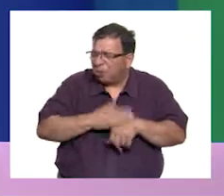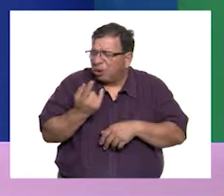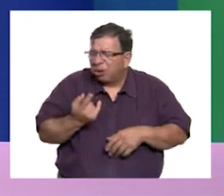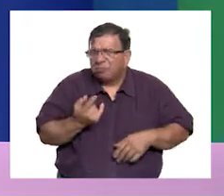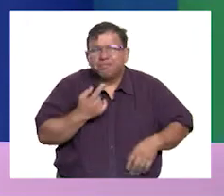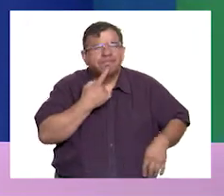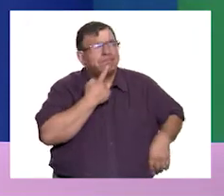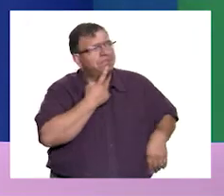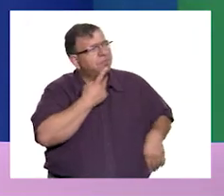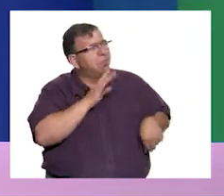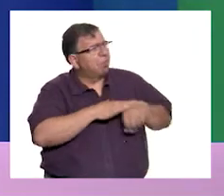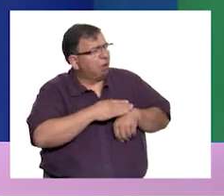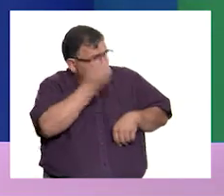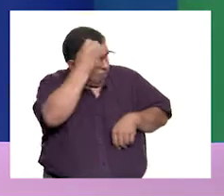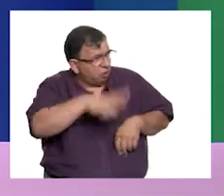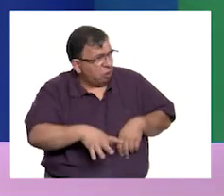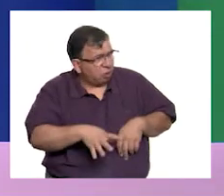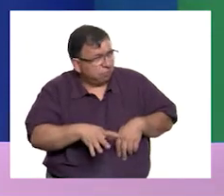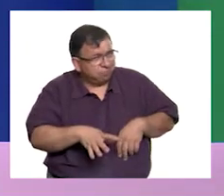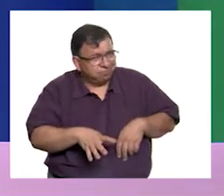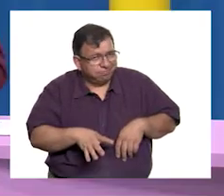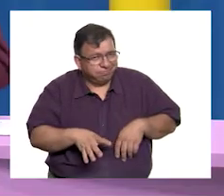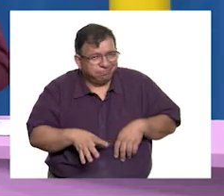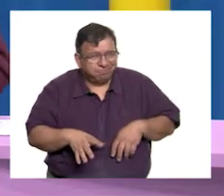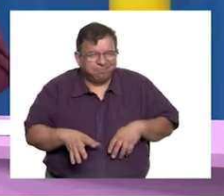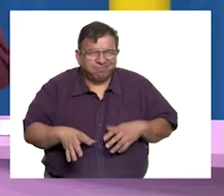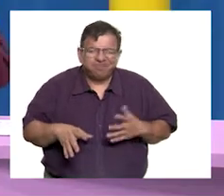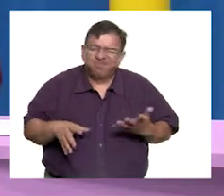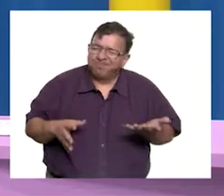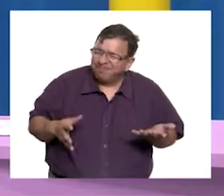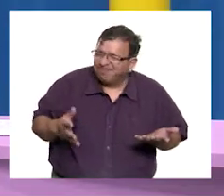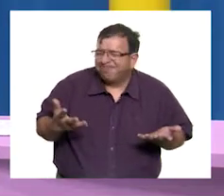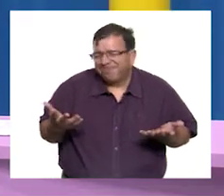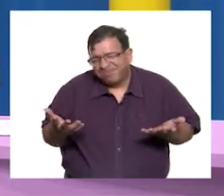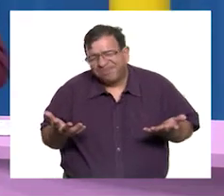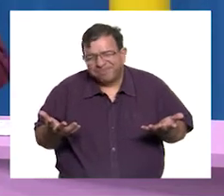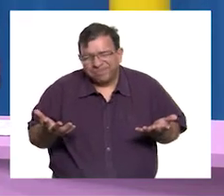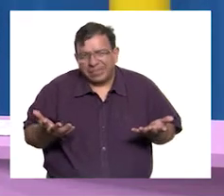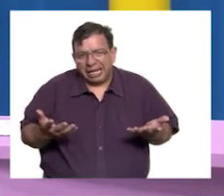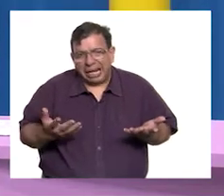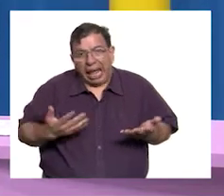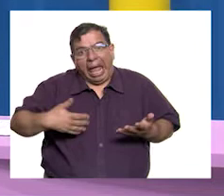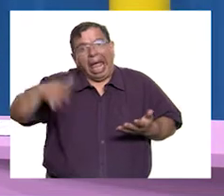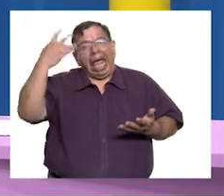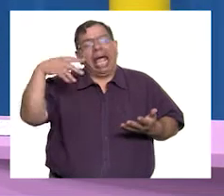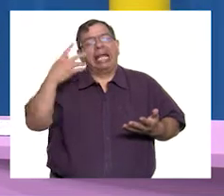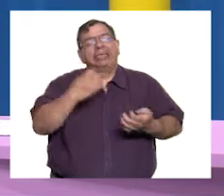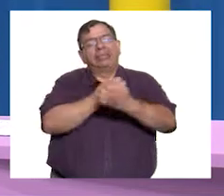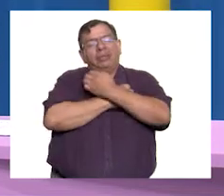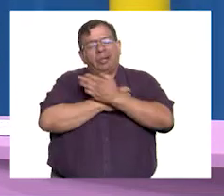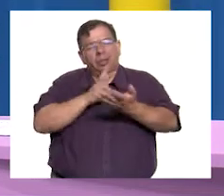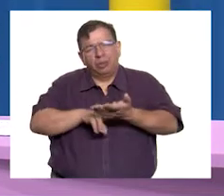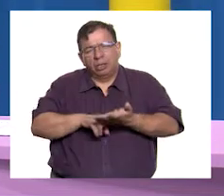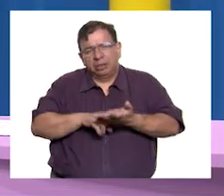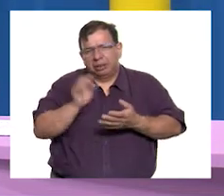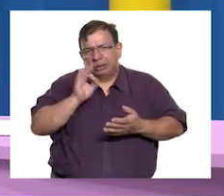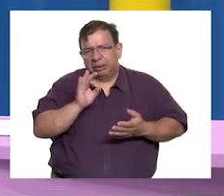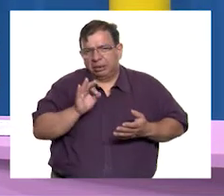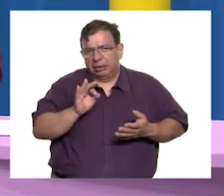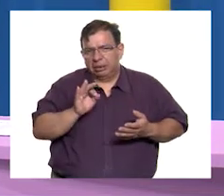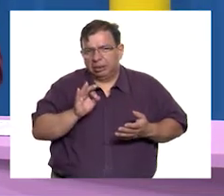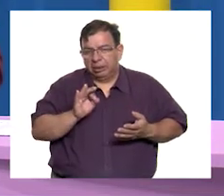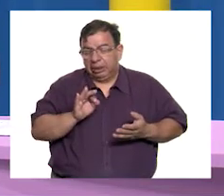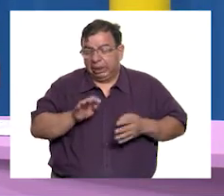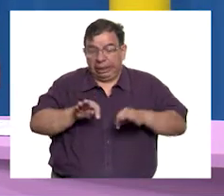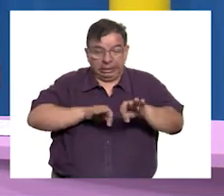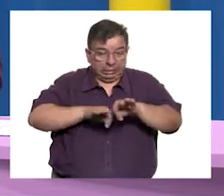¿Porque es floja? Bueno, si pensamos en los valores de la época, puede ser porque pues, pensar en